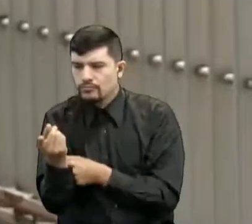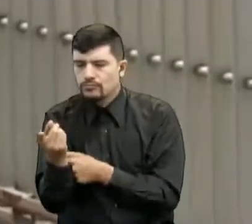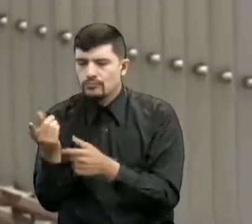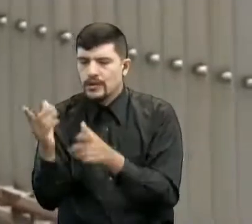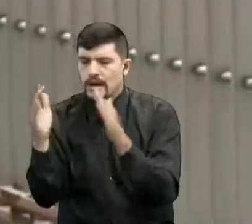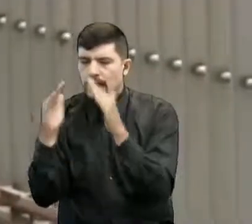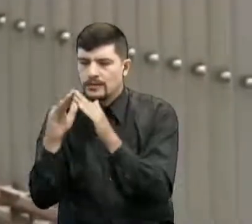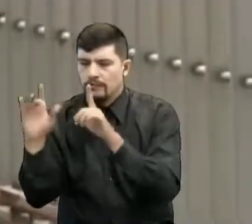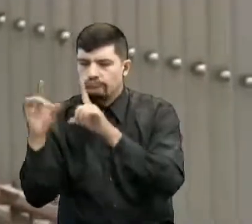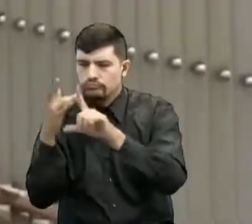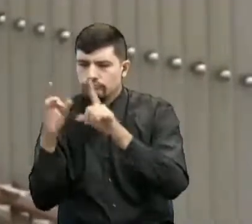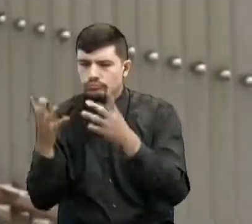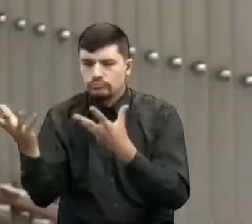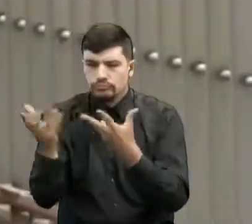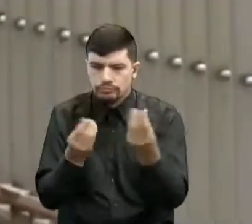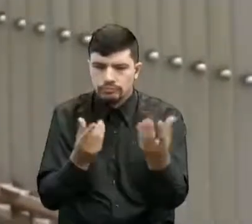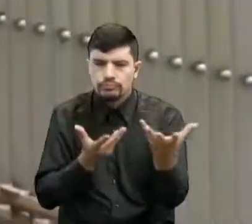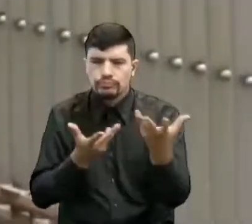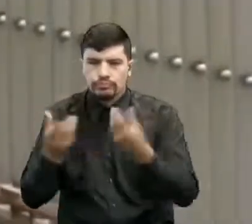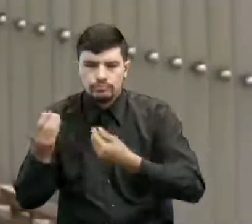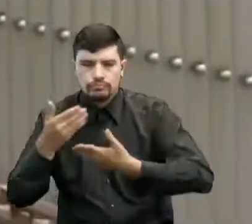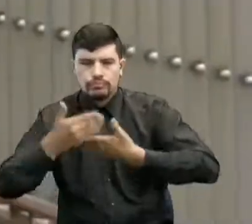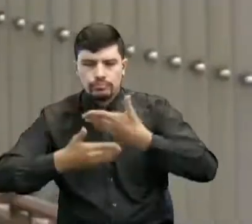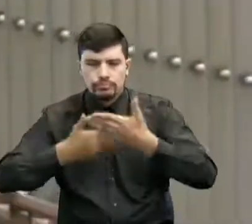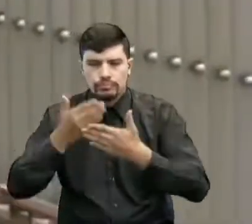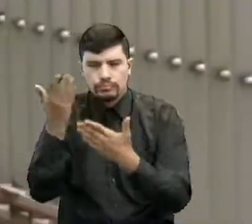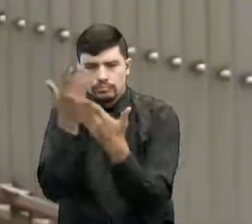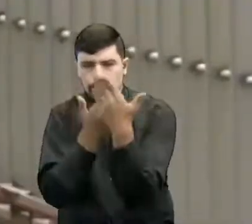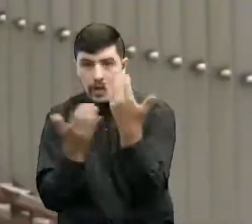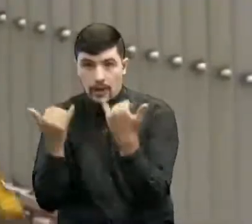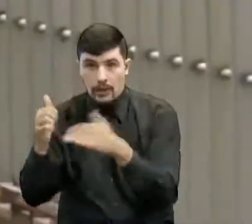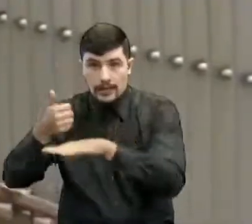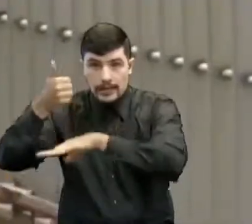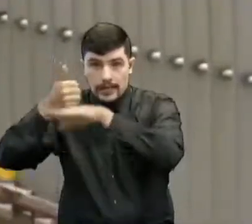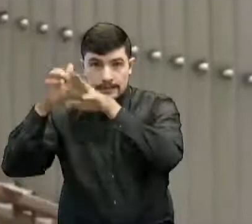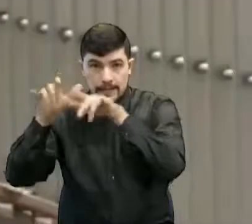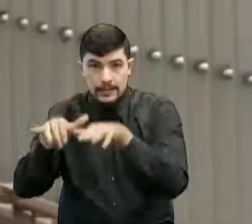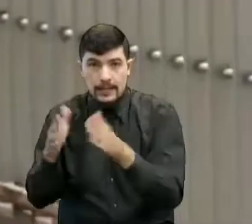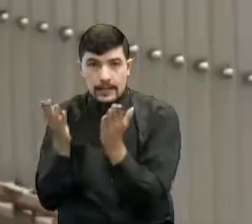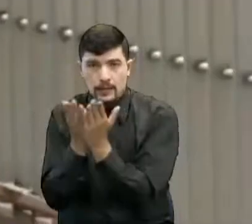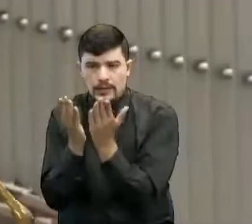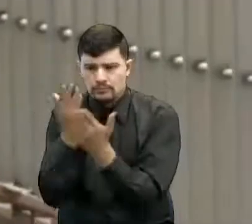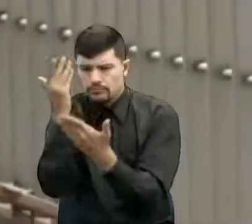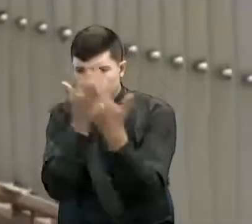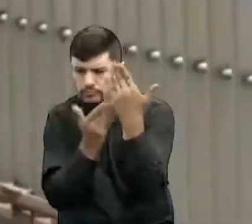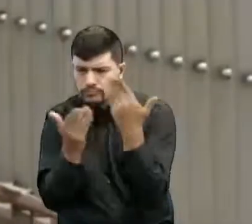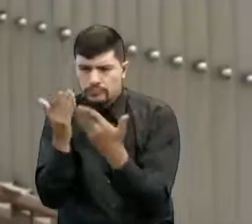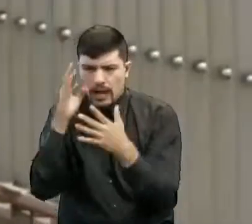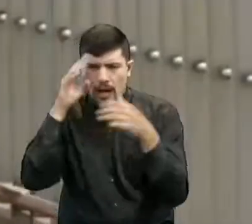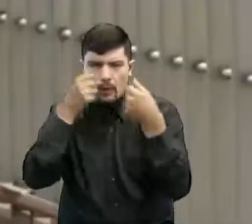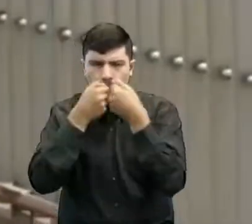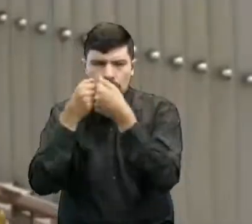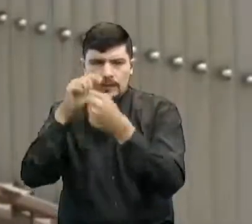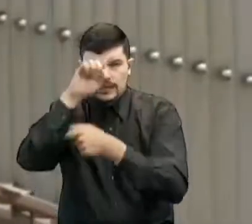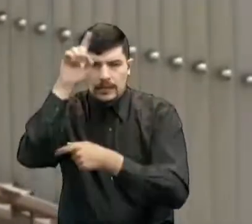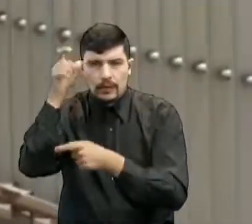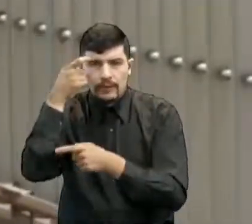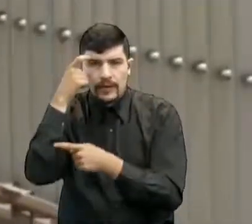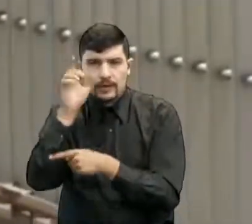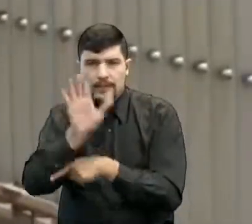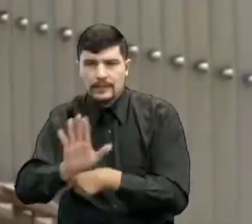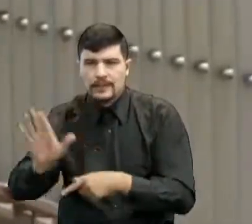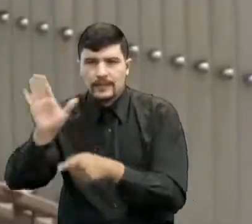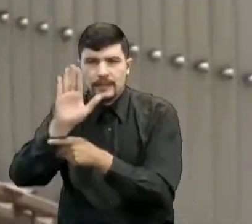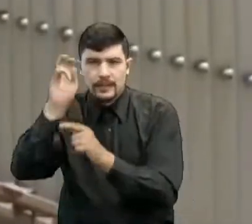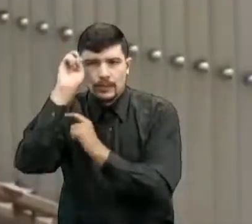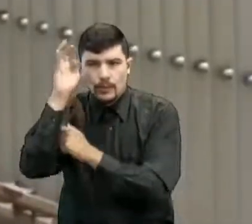Norte de Santander. Las autoridades educativas siguen en ese análisis con el gobierno departamental, con los gobiernos municipales y también con